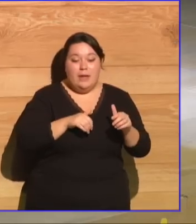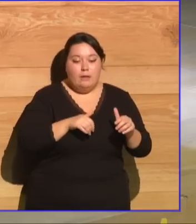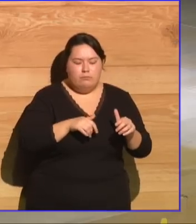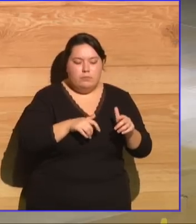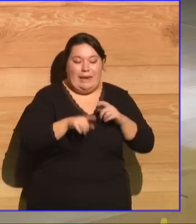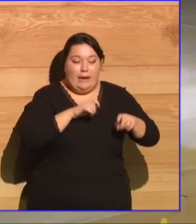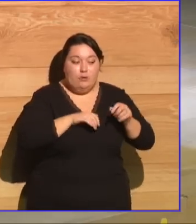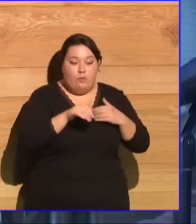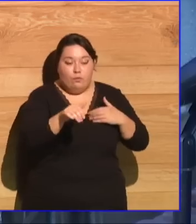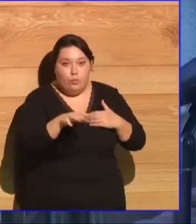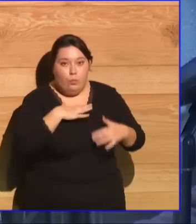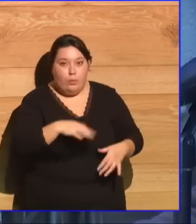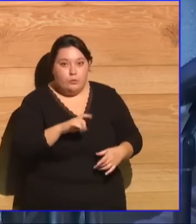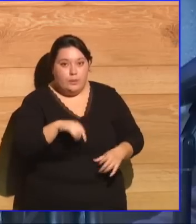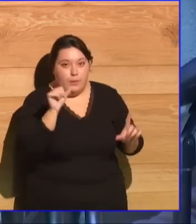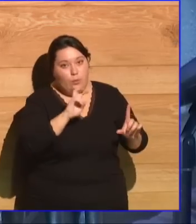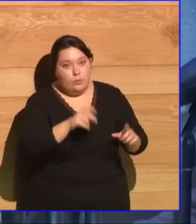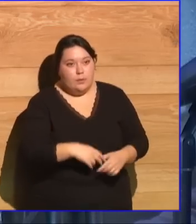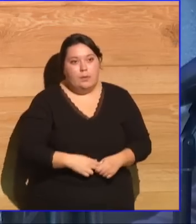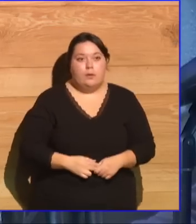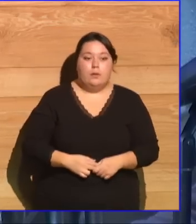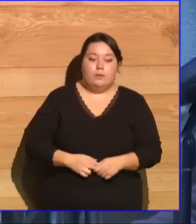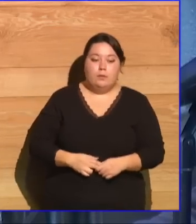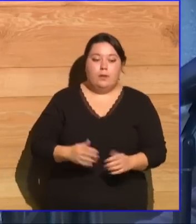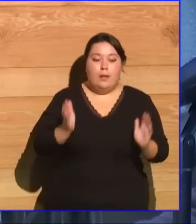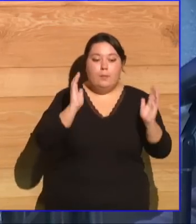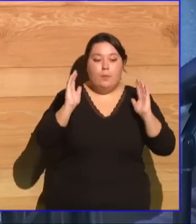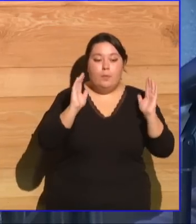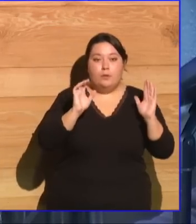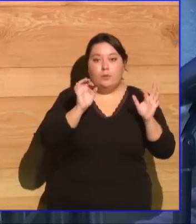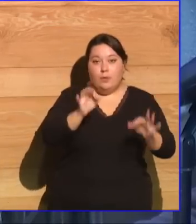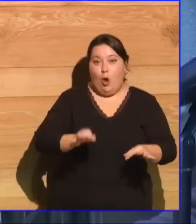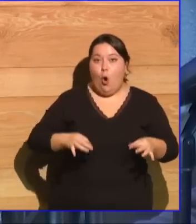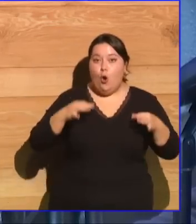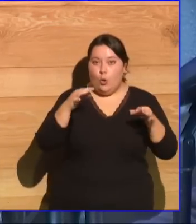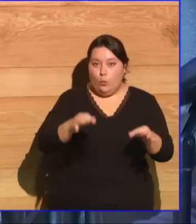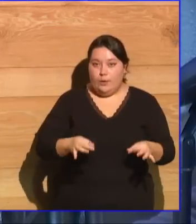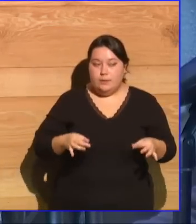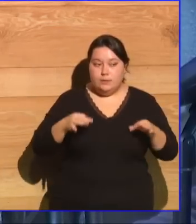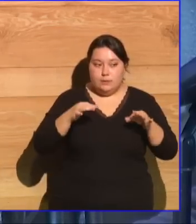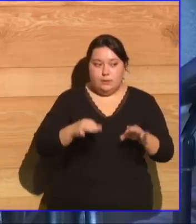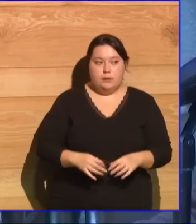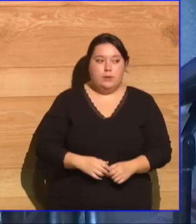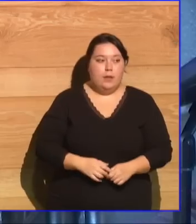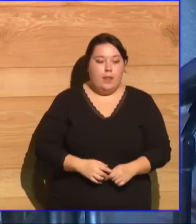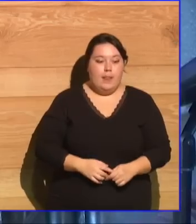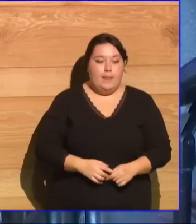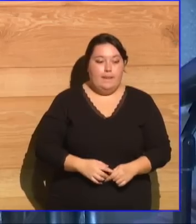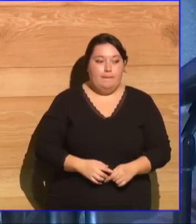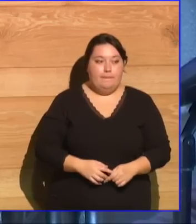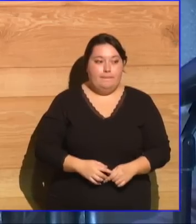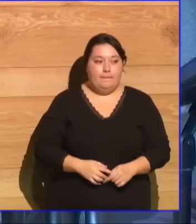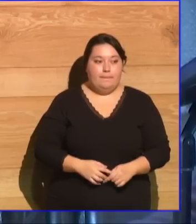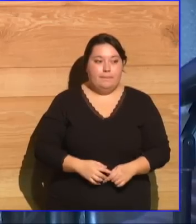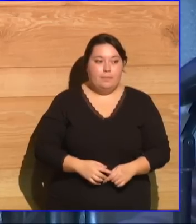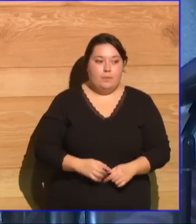futuro. ¿Que no? Vale. Hay un momento en Always en el que nosotros... Cuando te pones así, Juan, la verdad. Es verdad, es que yo